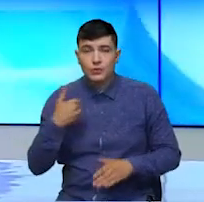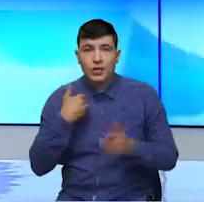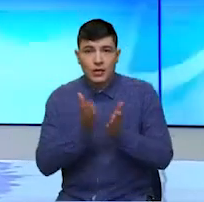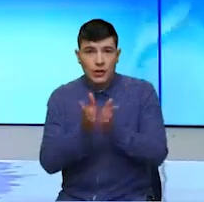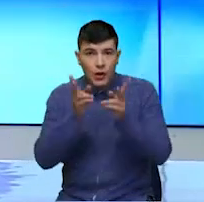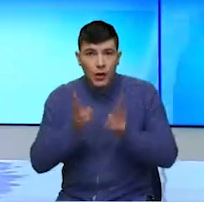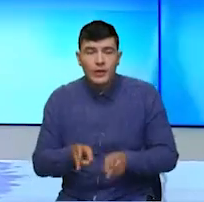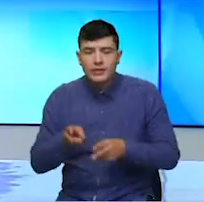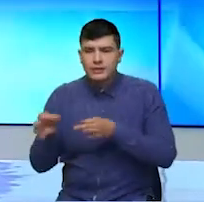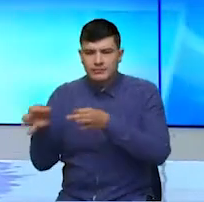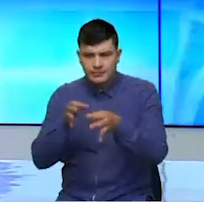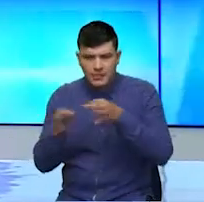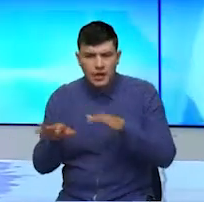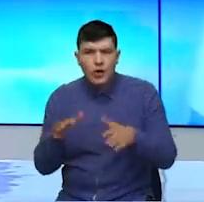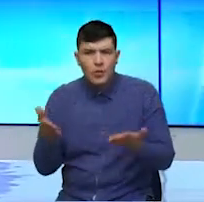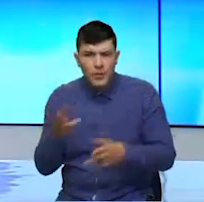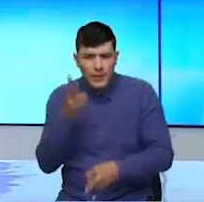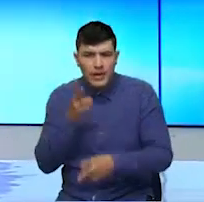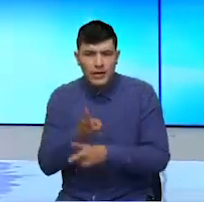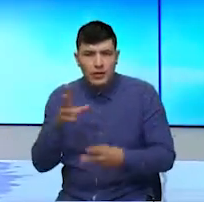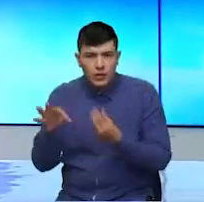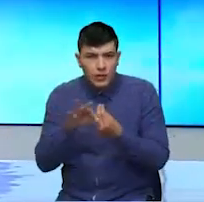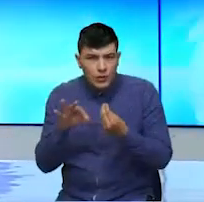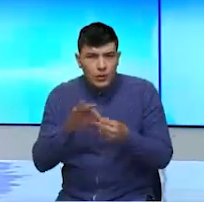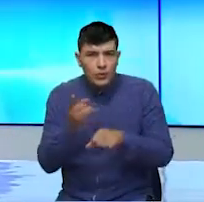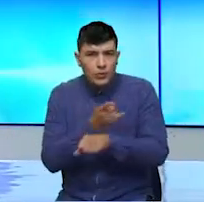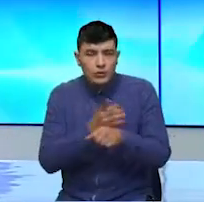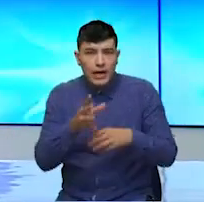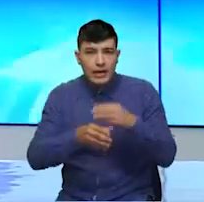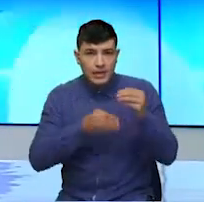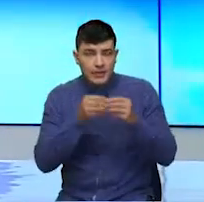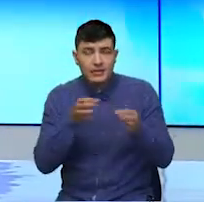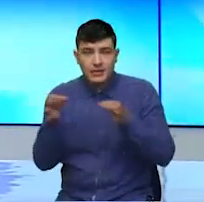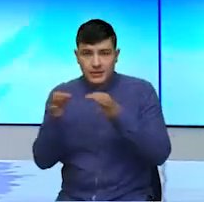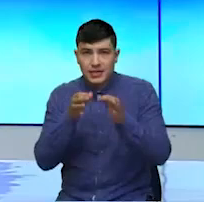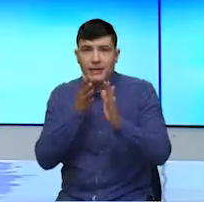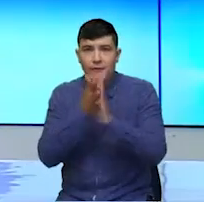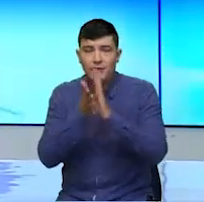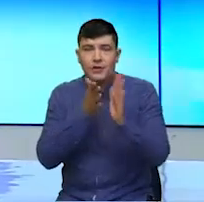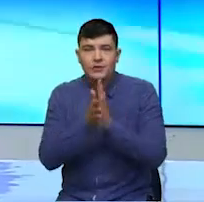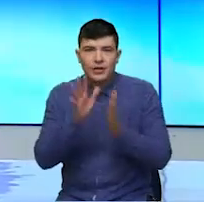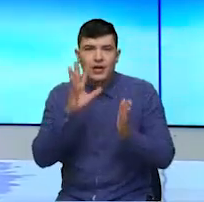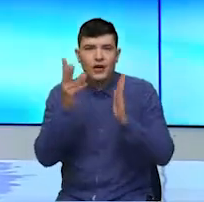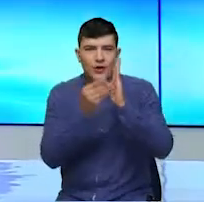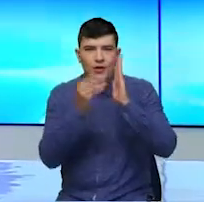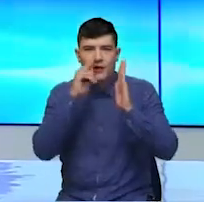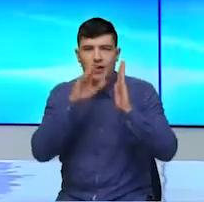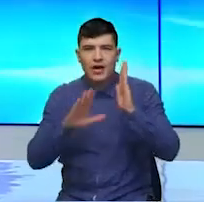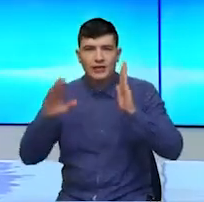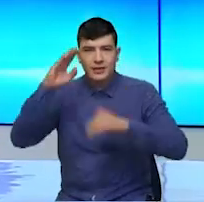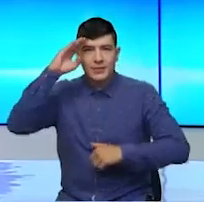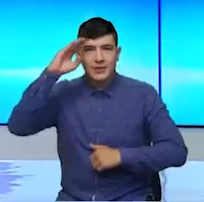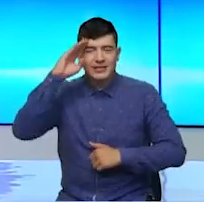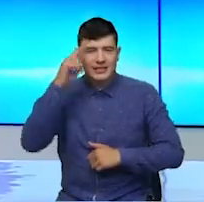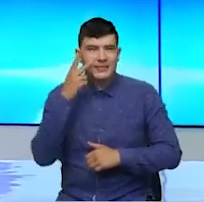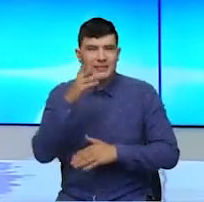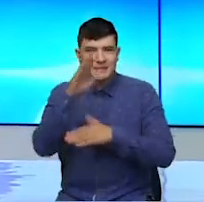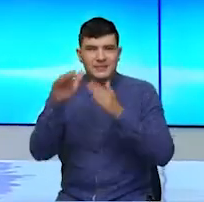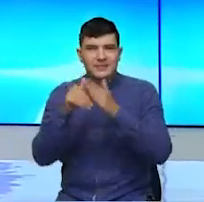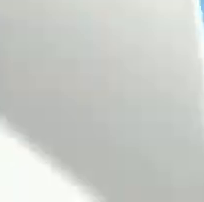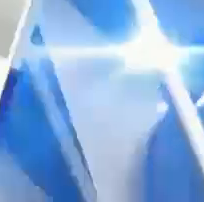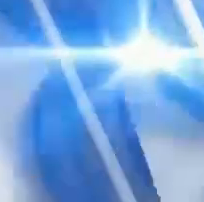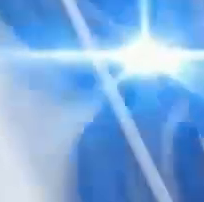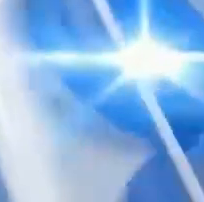sobre los riesgos del consumo y además se les da información sobre el Código Nacional de Policía. Obligimara Niño, usted nos tiene la ampliación de esta información.